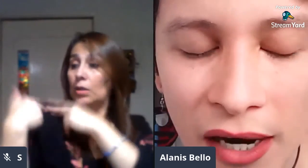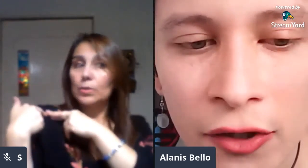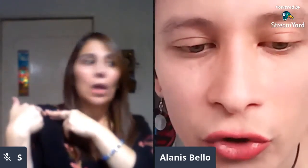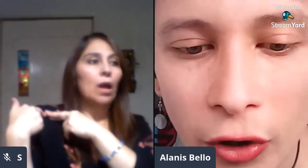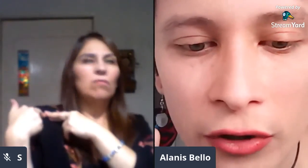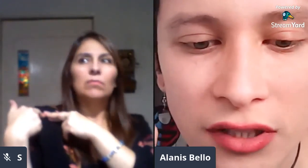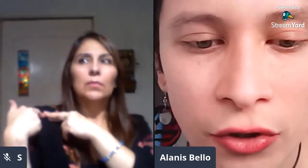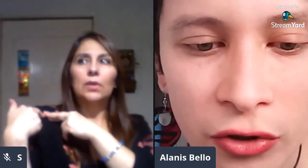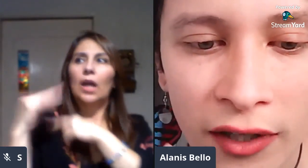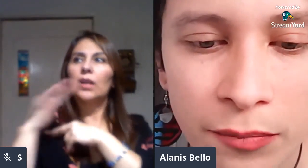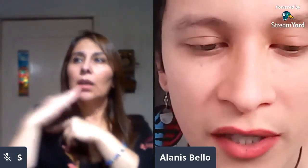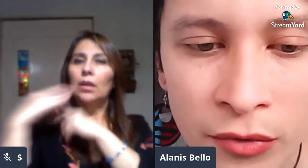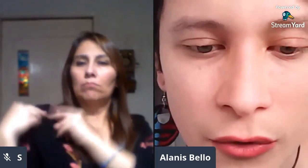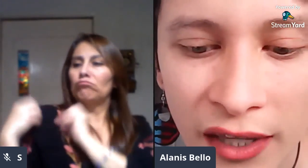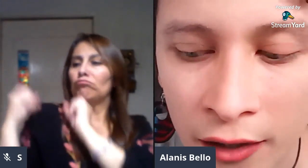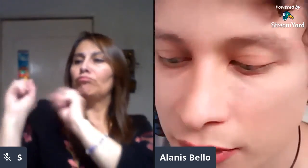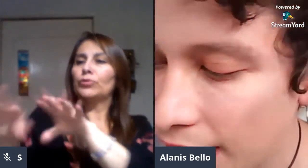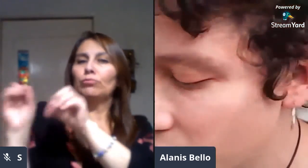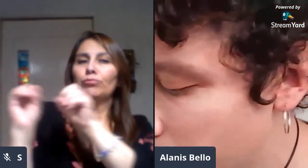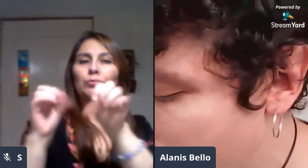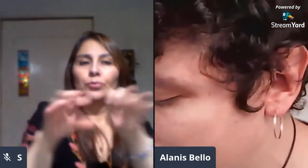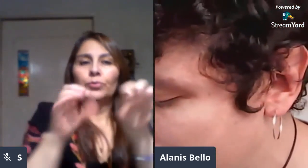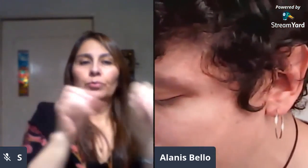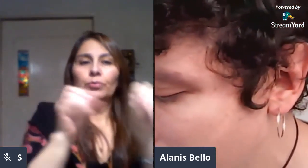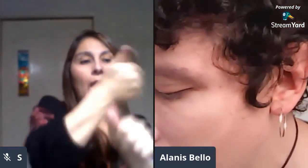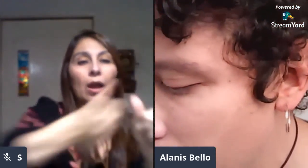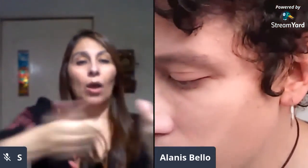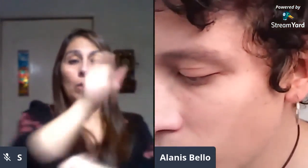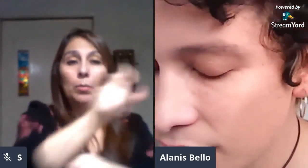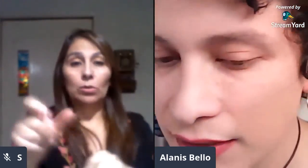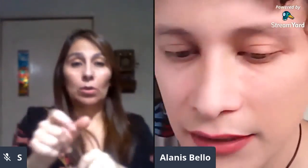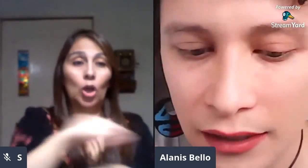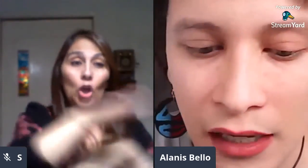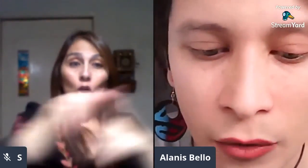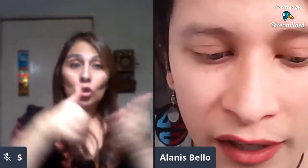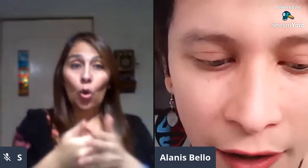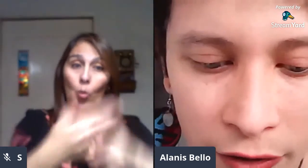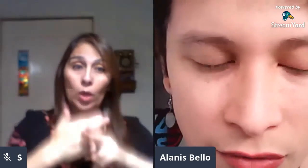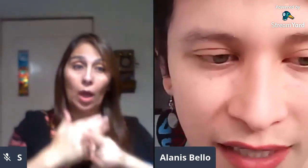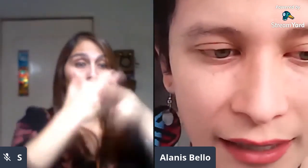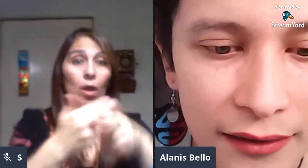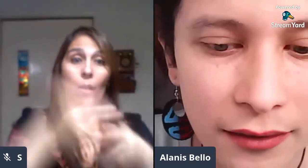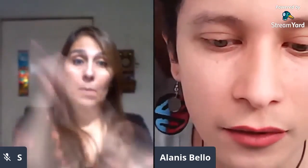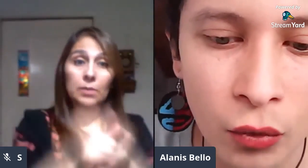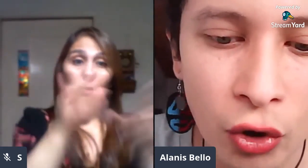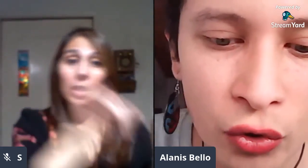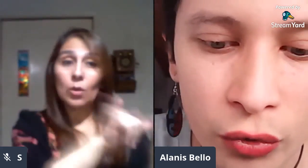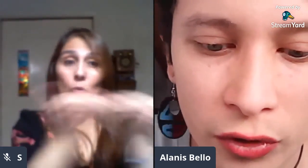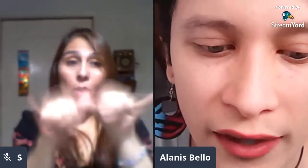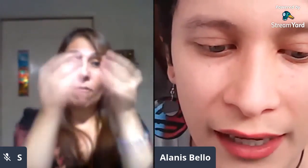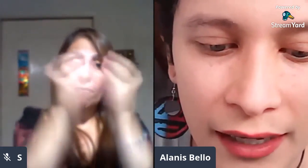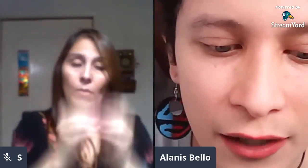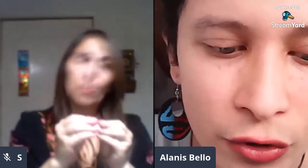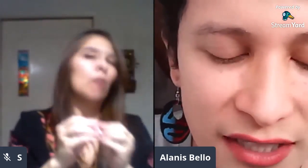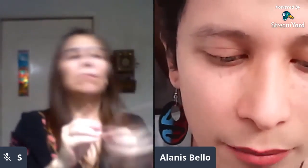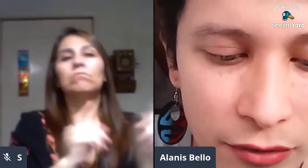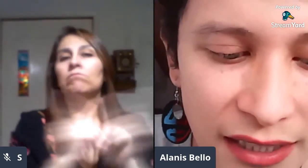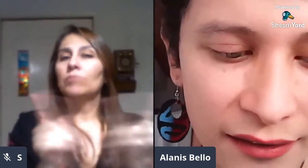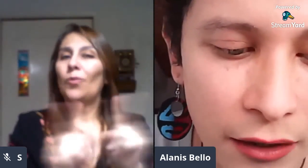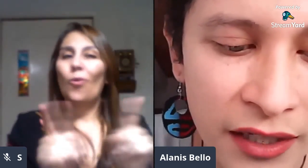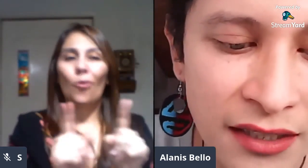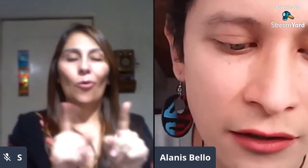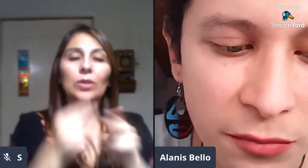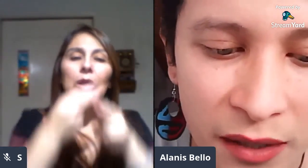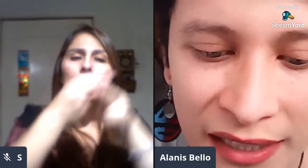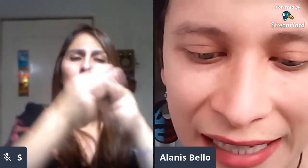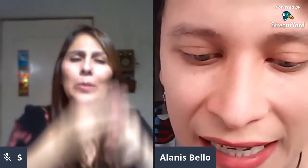tan desigual, no todos y no todas podemos cuidarnos de la misma manera. Entonces, el cuidado es un conjunto de conceptos